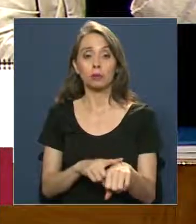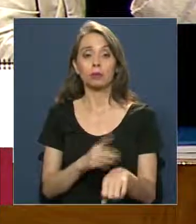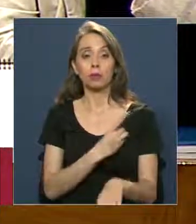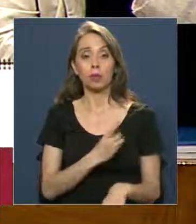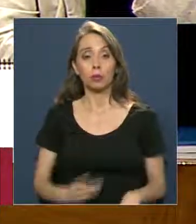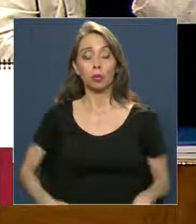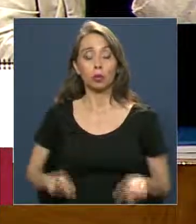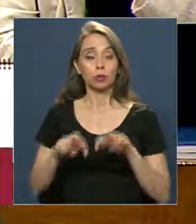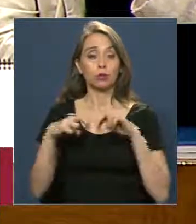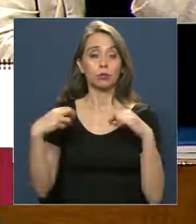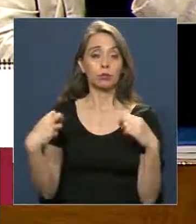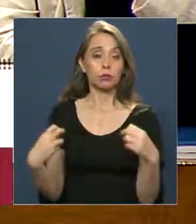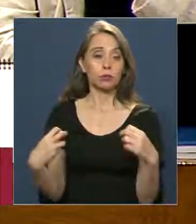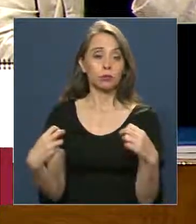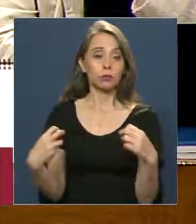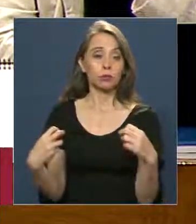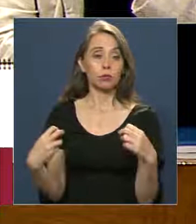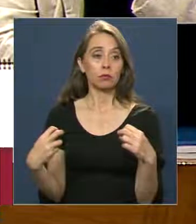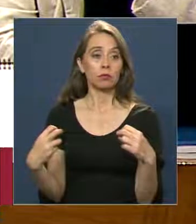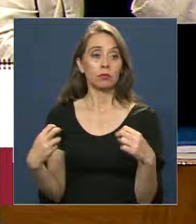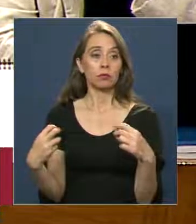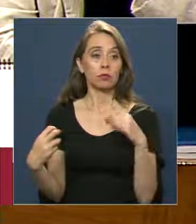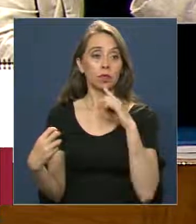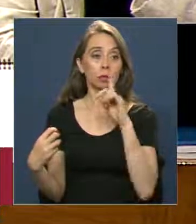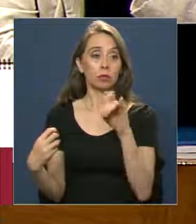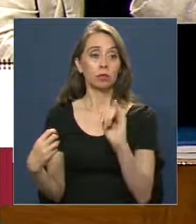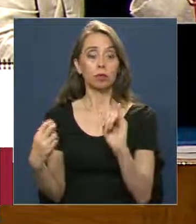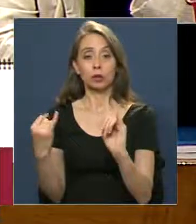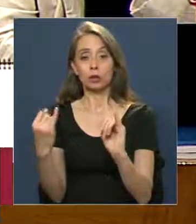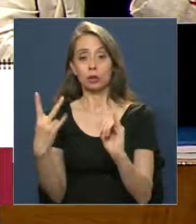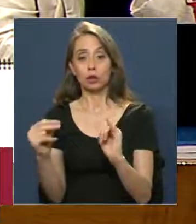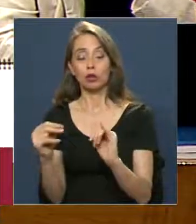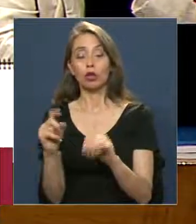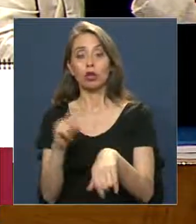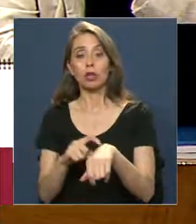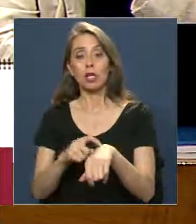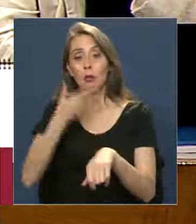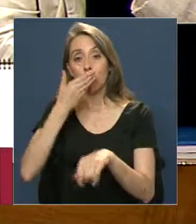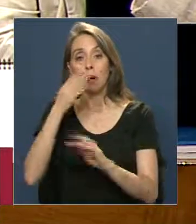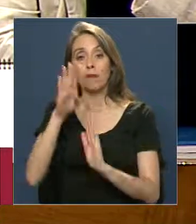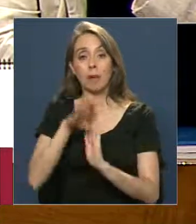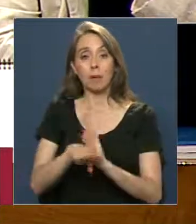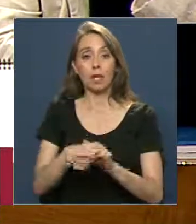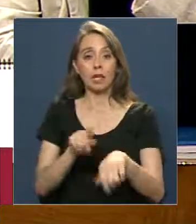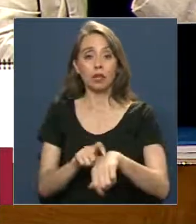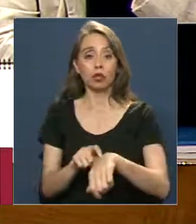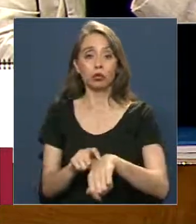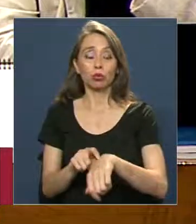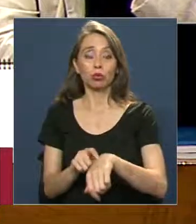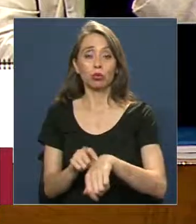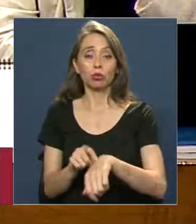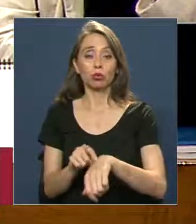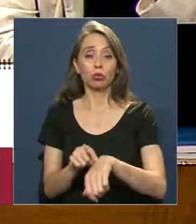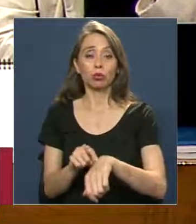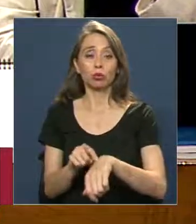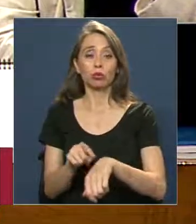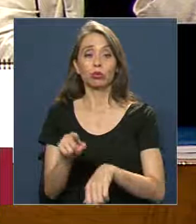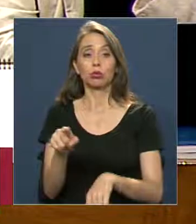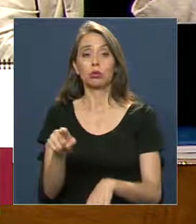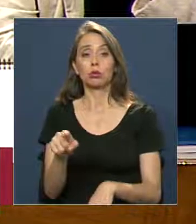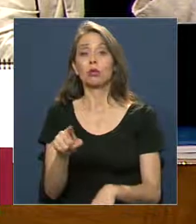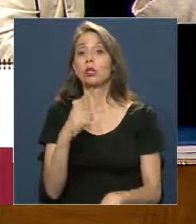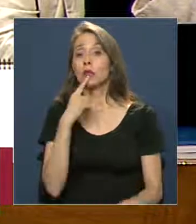si la sala tiene a bien acordar una rebaja en el tiempo, lo someto a su